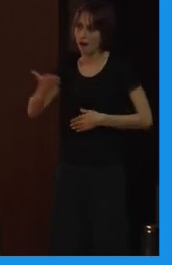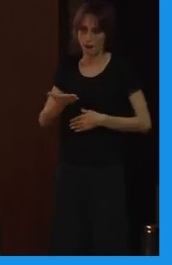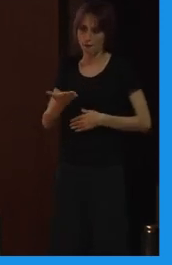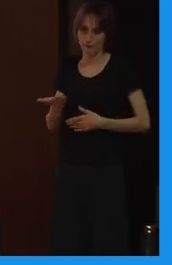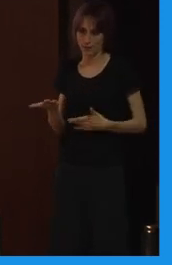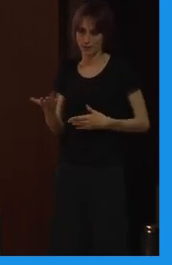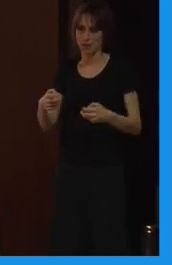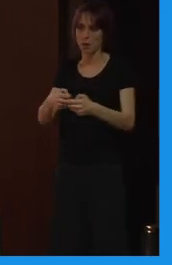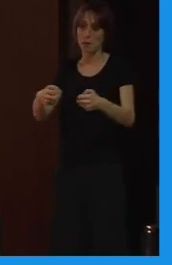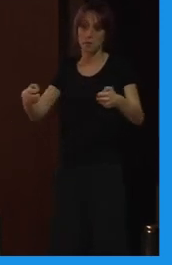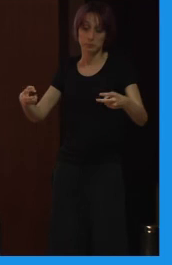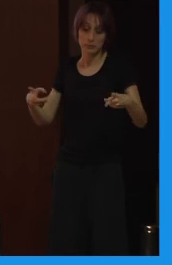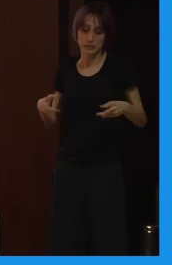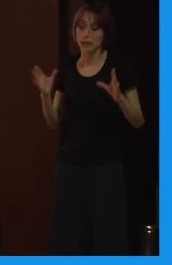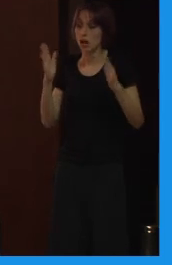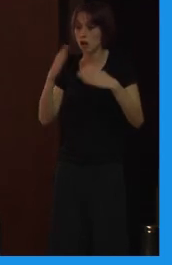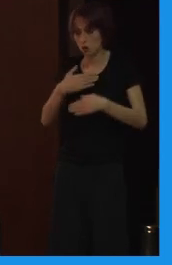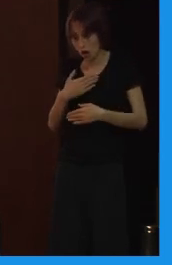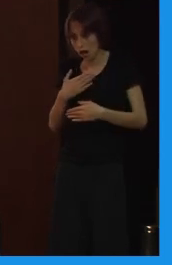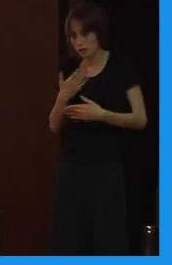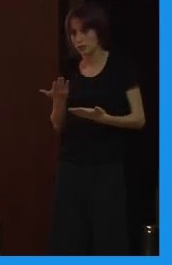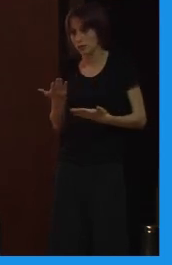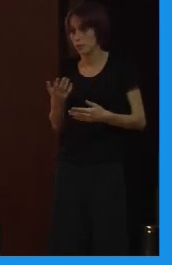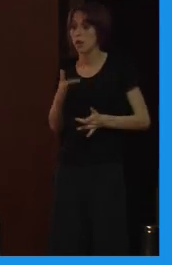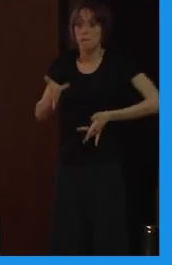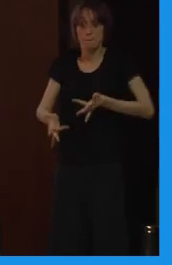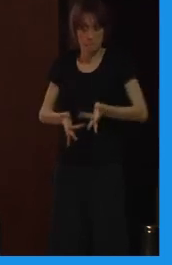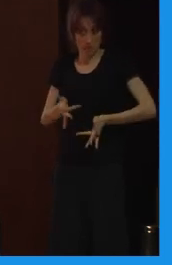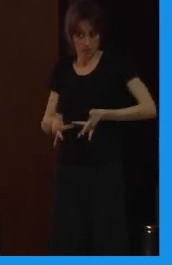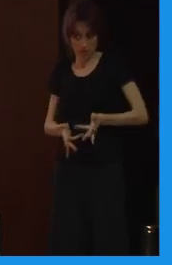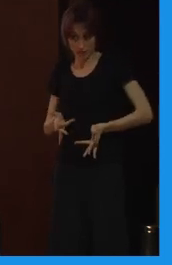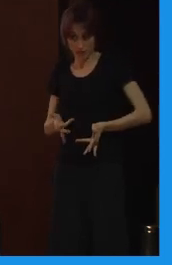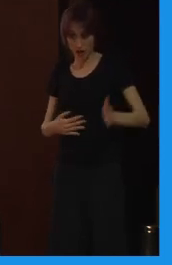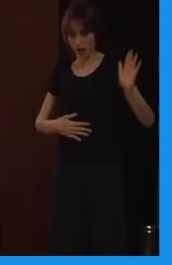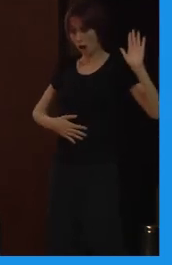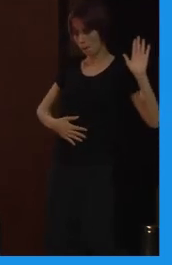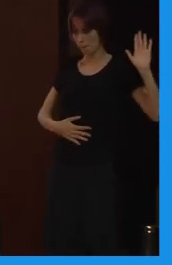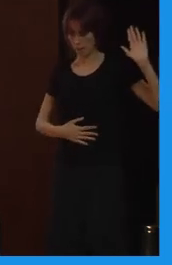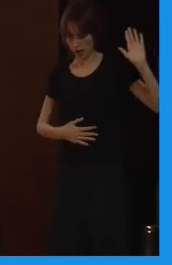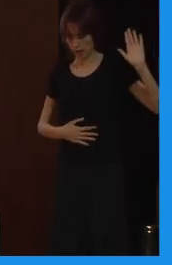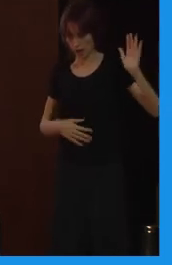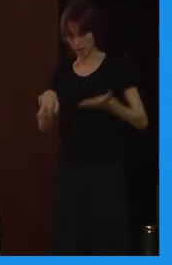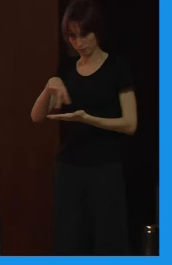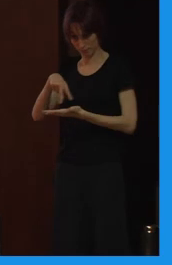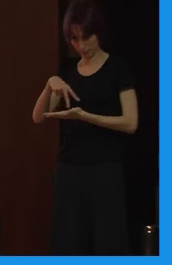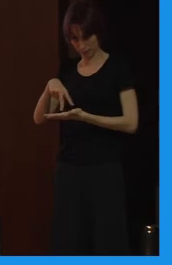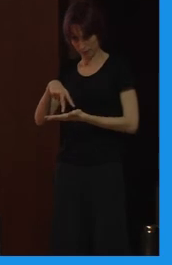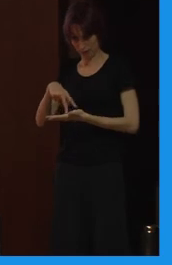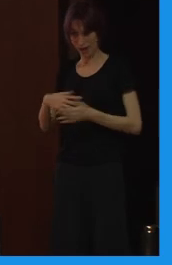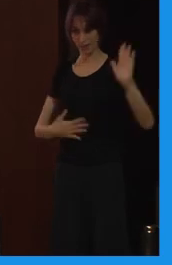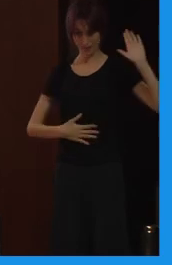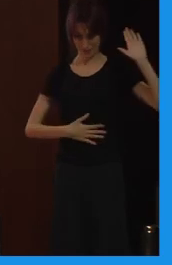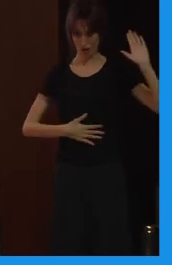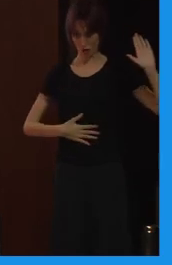si podéis, también podría ser una alternativa, y el bailar, el baile de salón. Buscáis eso, si